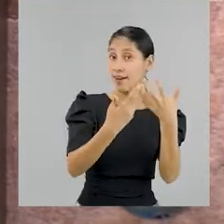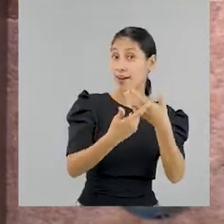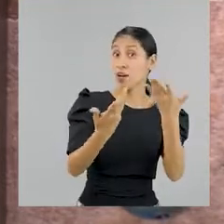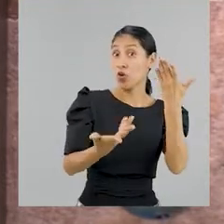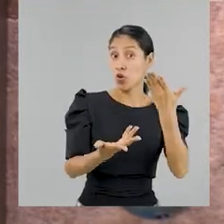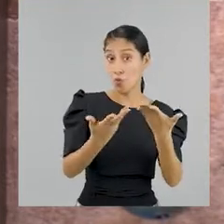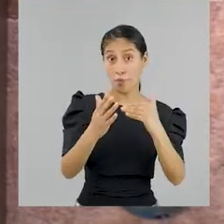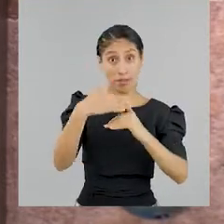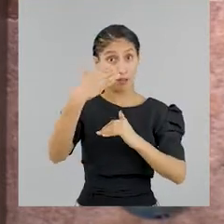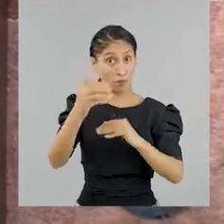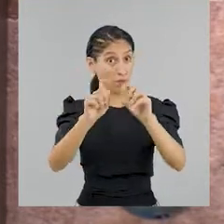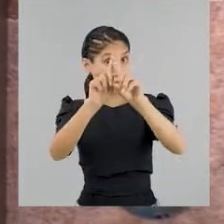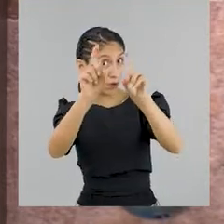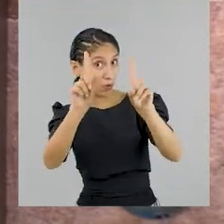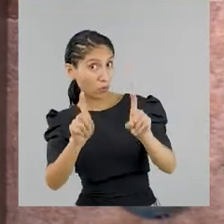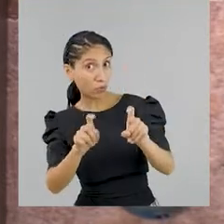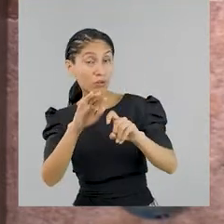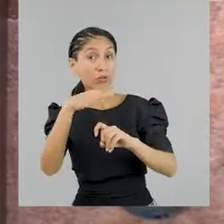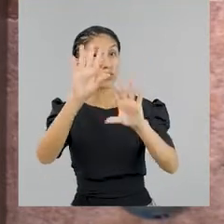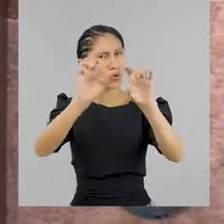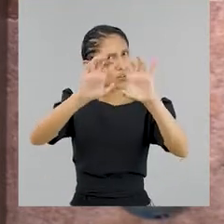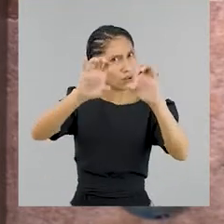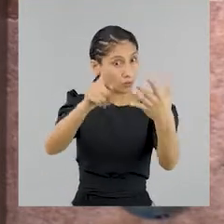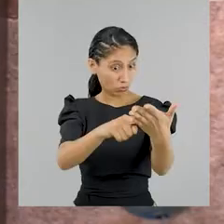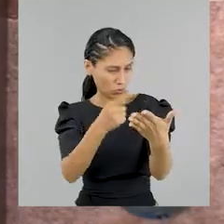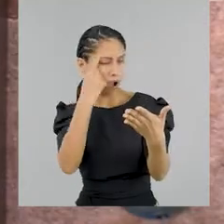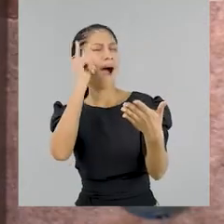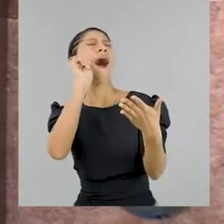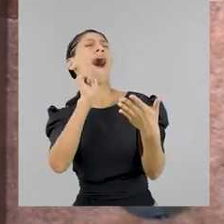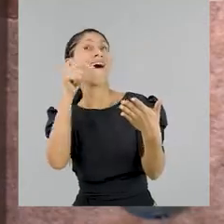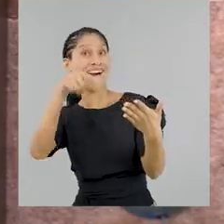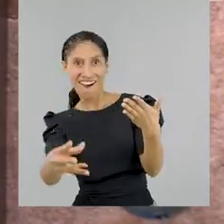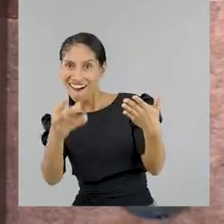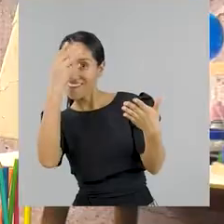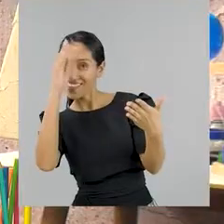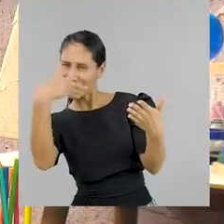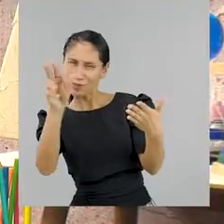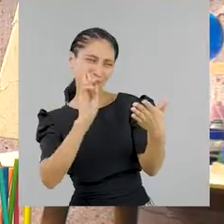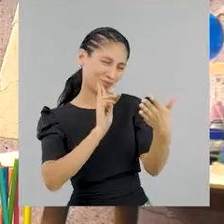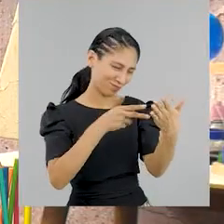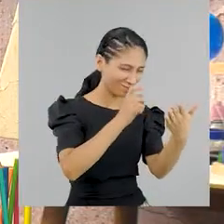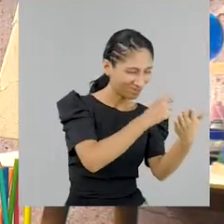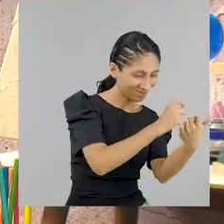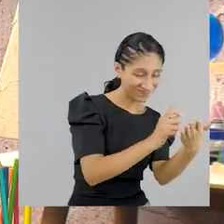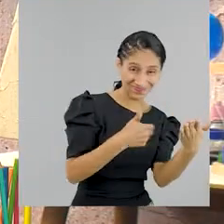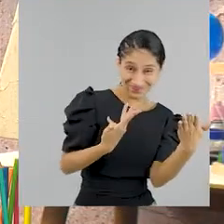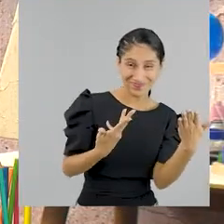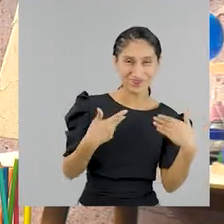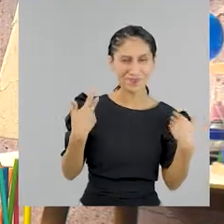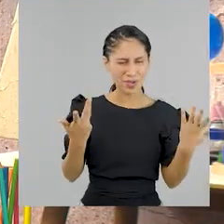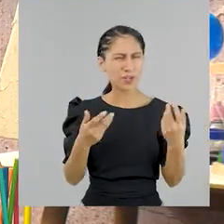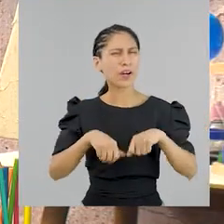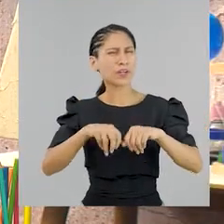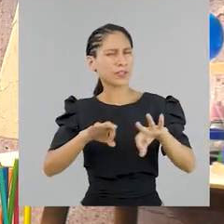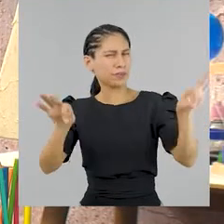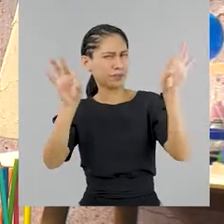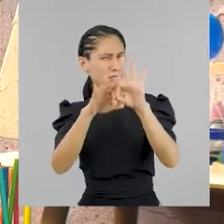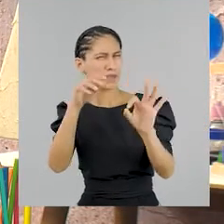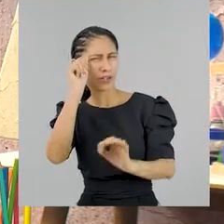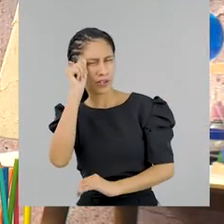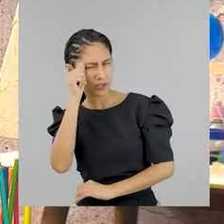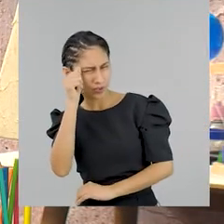para luego contestar las preguntas que podrían venir en un examen de admisión. Algo muy importante que recordar son